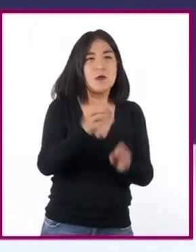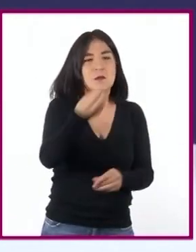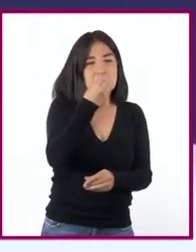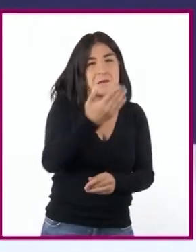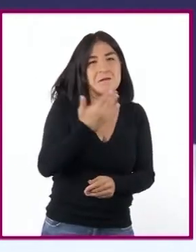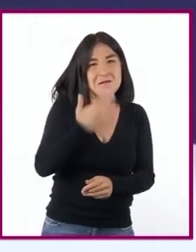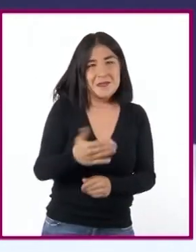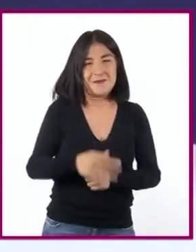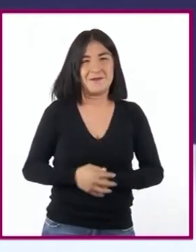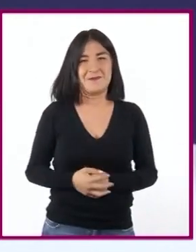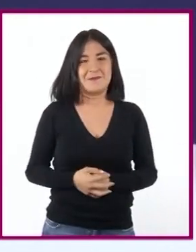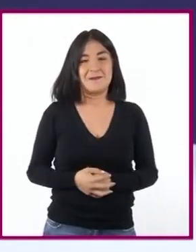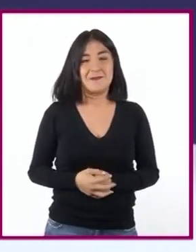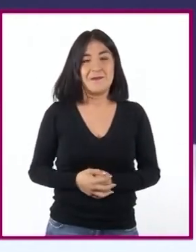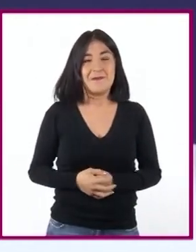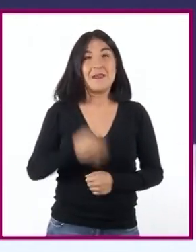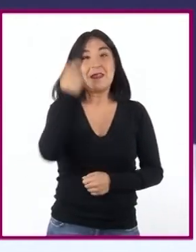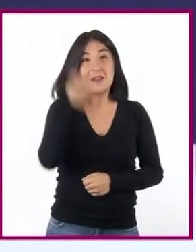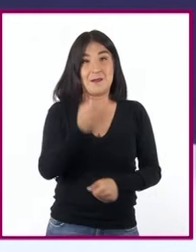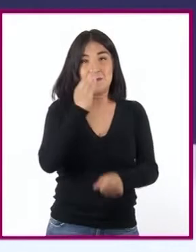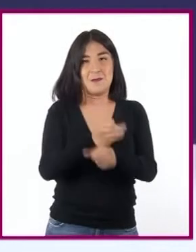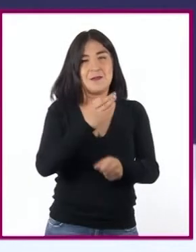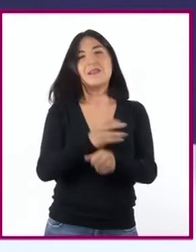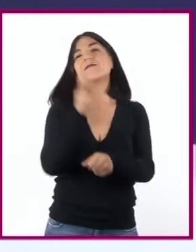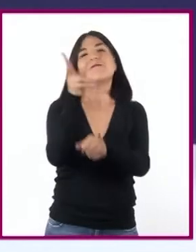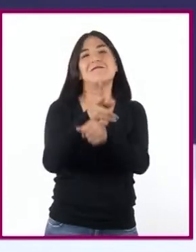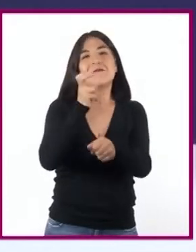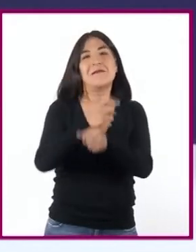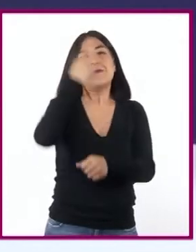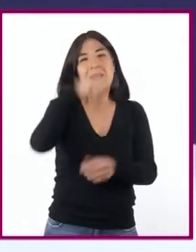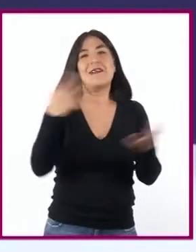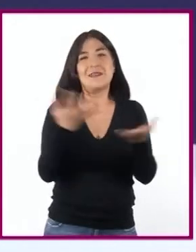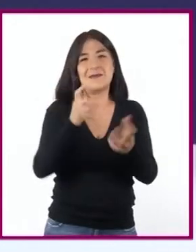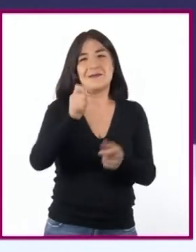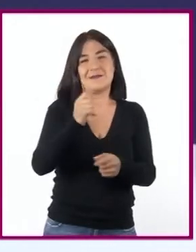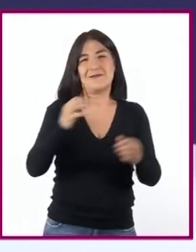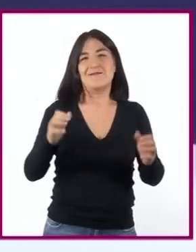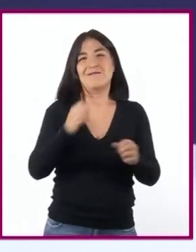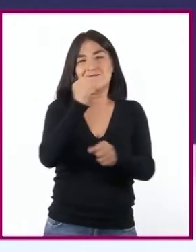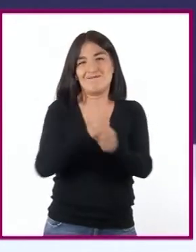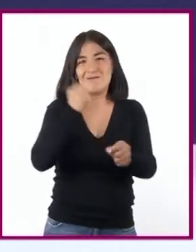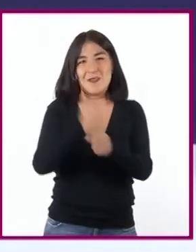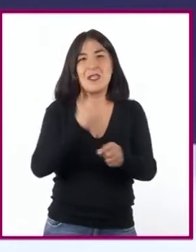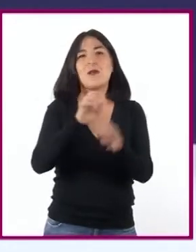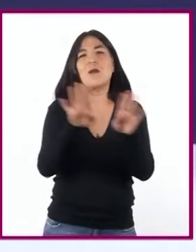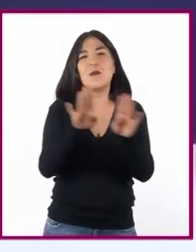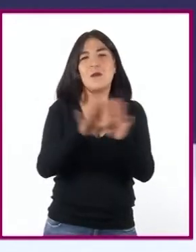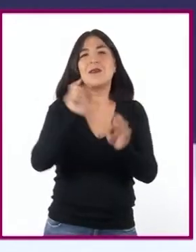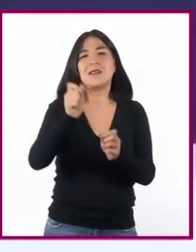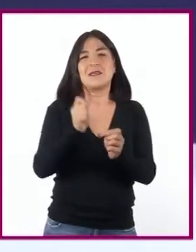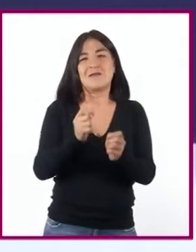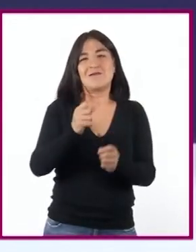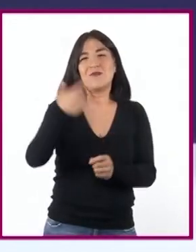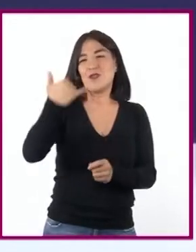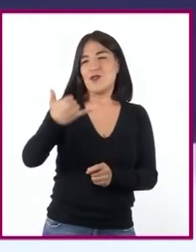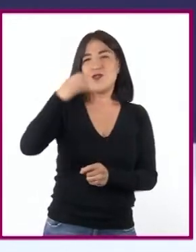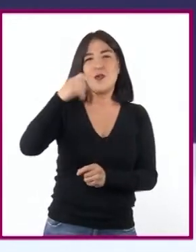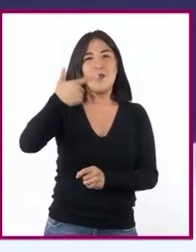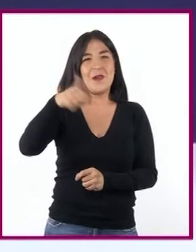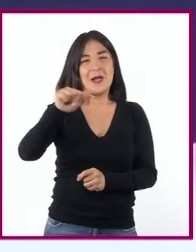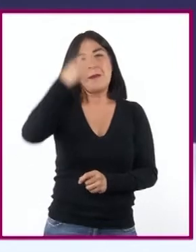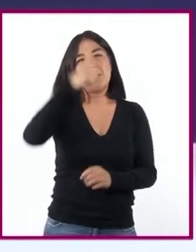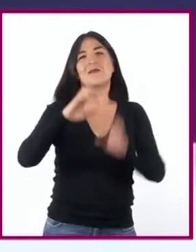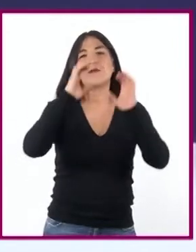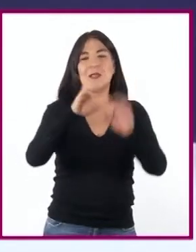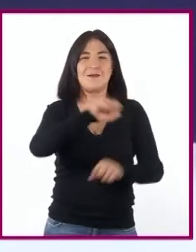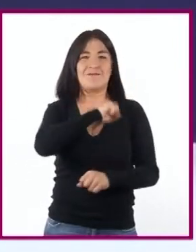alimentación. En esta ocasión, les invitamos a realizar la siguiente práctica de yoga para sanar, cuidar y